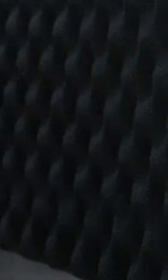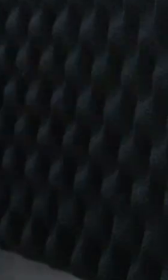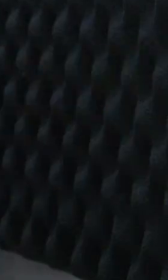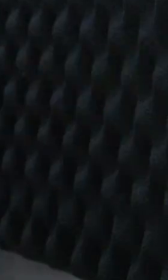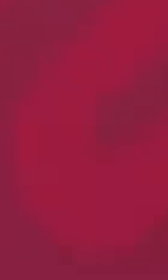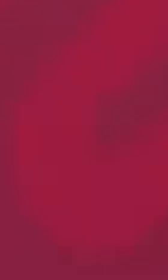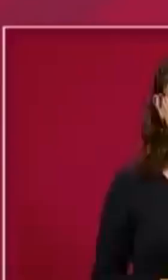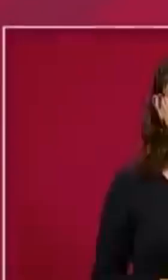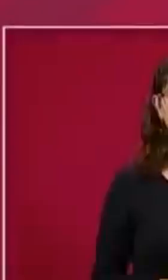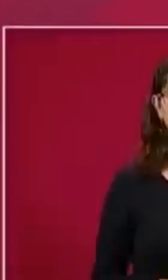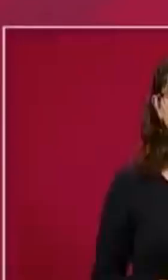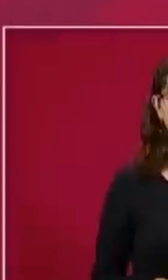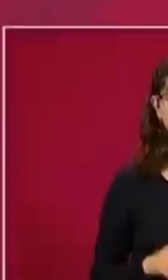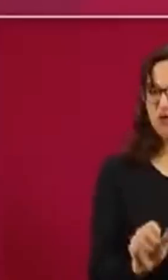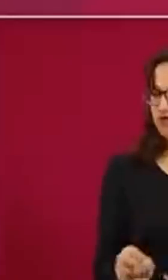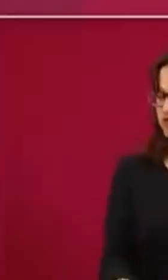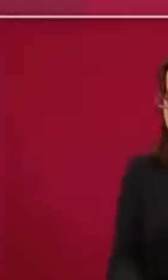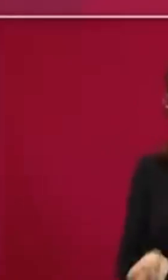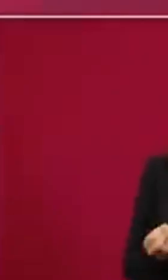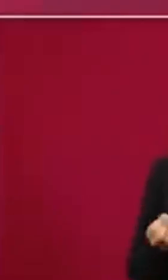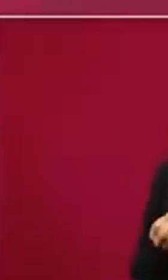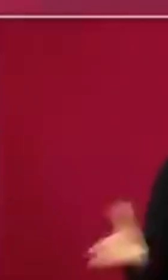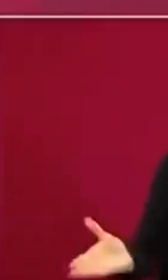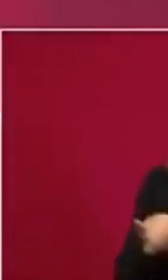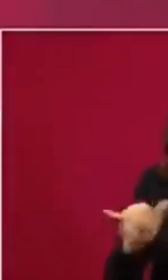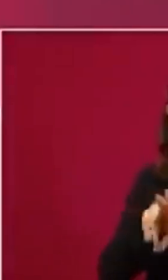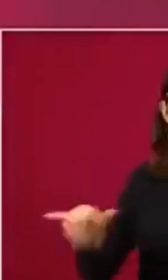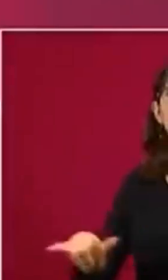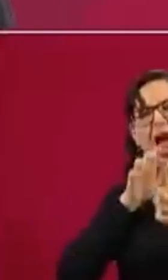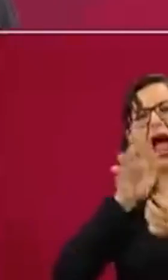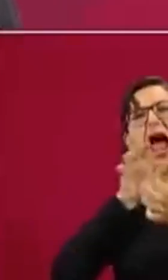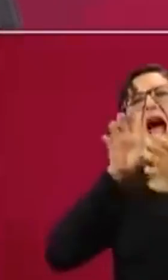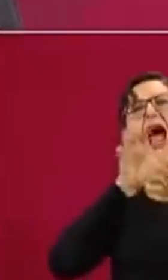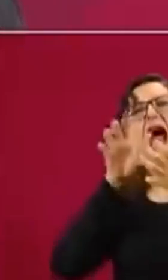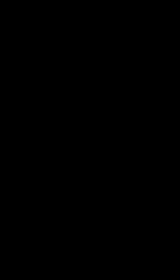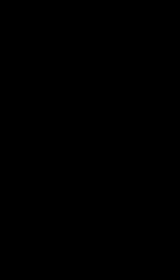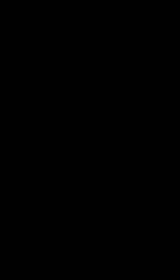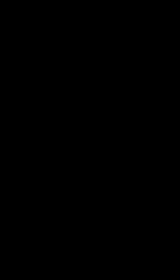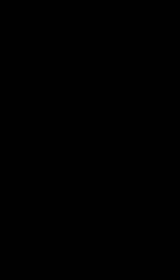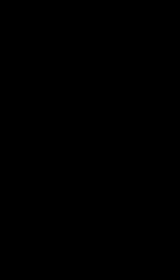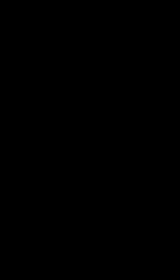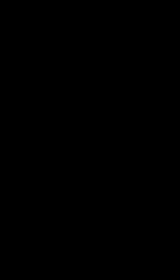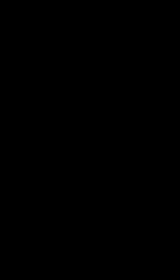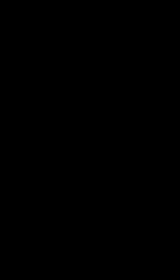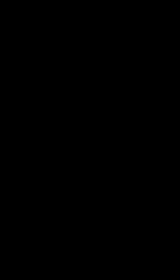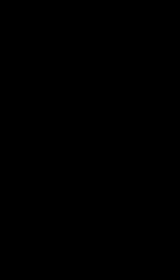Ja, ja, ja, ja, ja. Mi risa diabólica, siniestra.